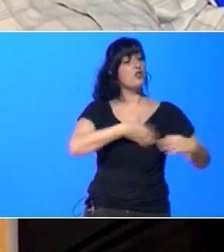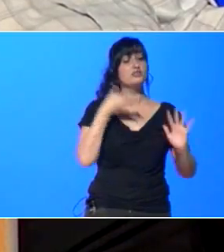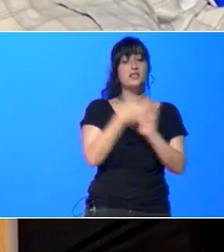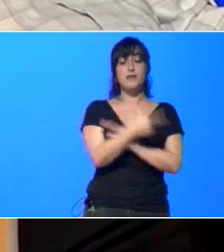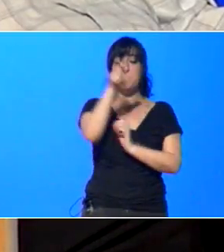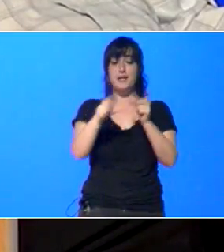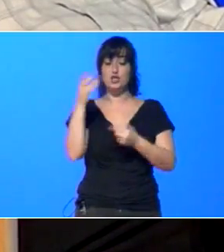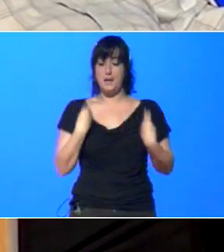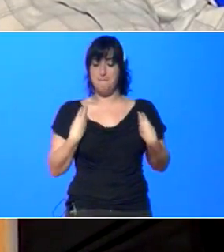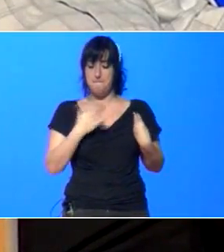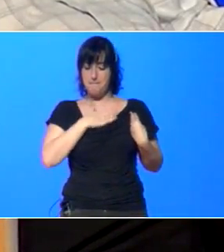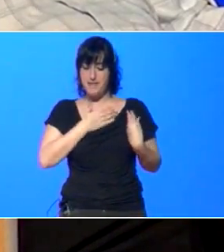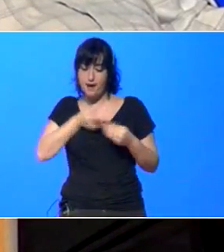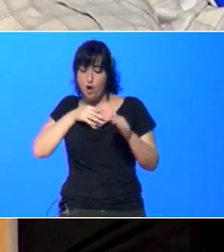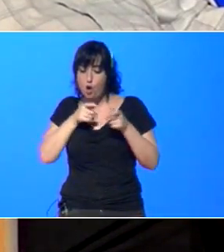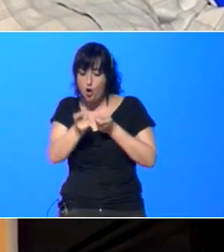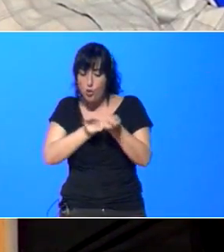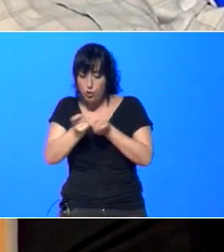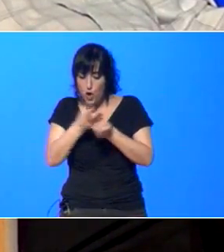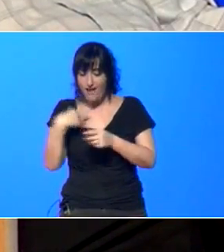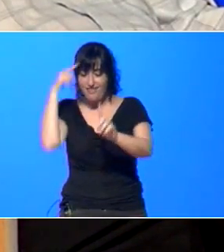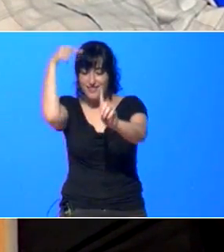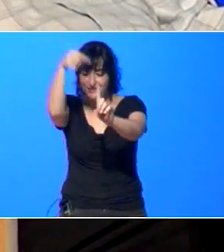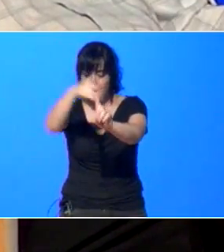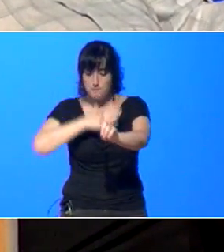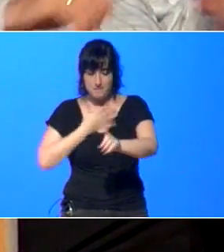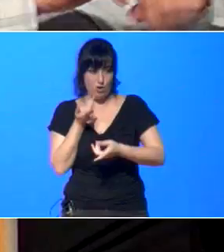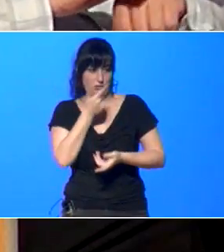su destino, algo tan simple y tan complejo a la vez.